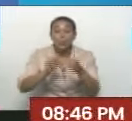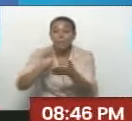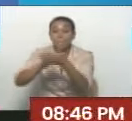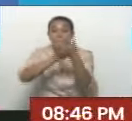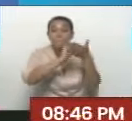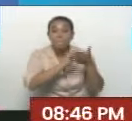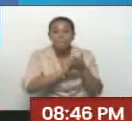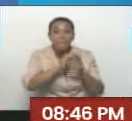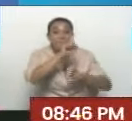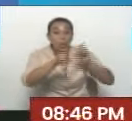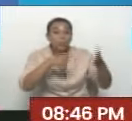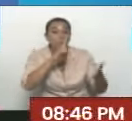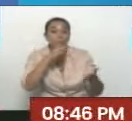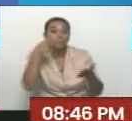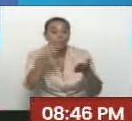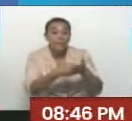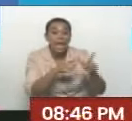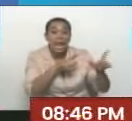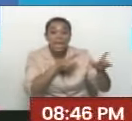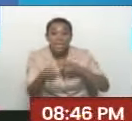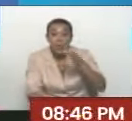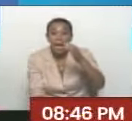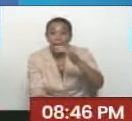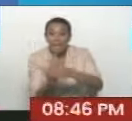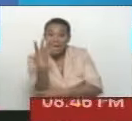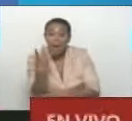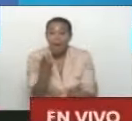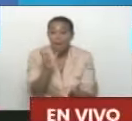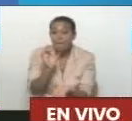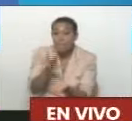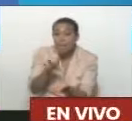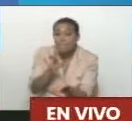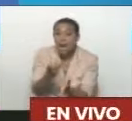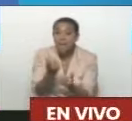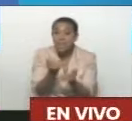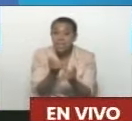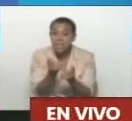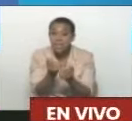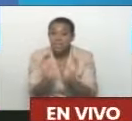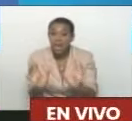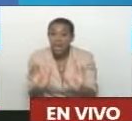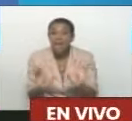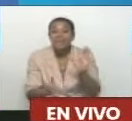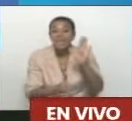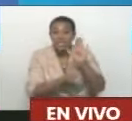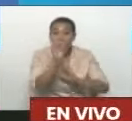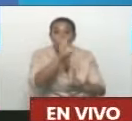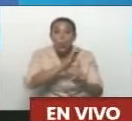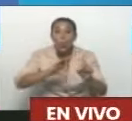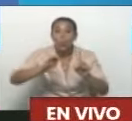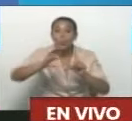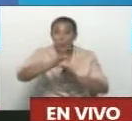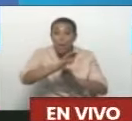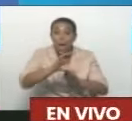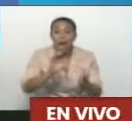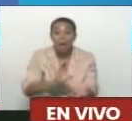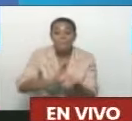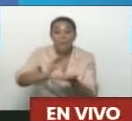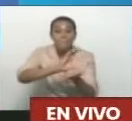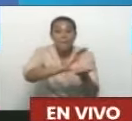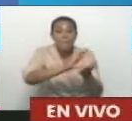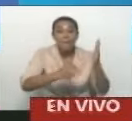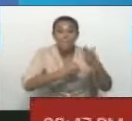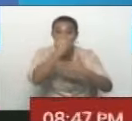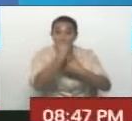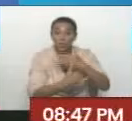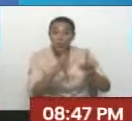es la activación del Fondo de Desarrollo Cultural y financiamiento a los